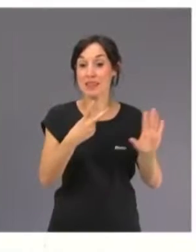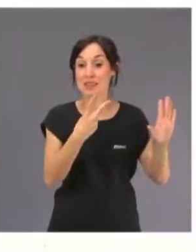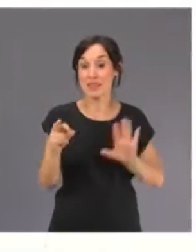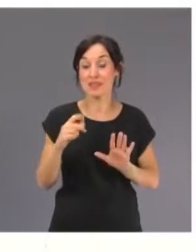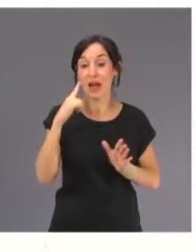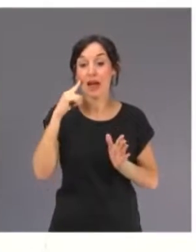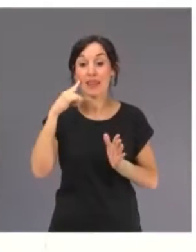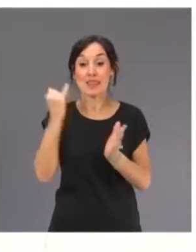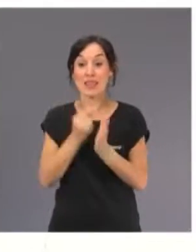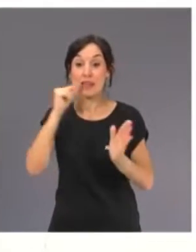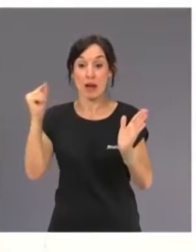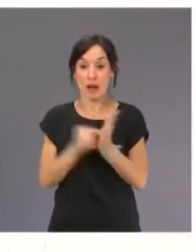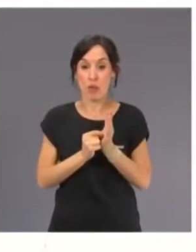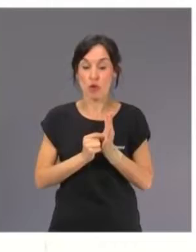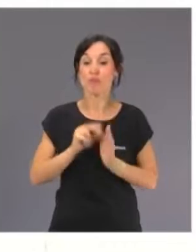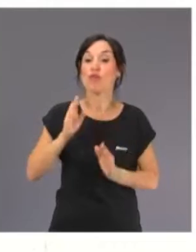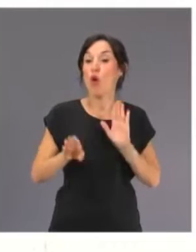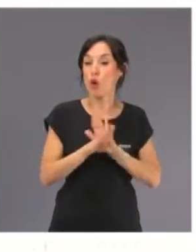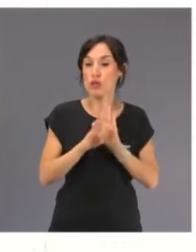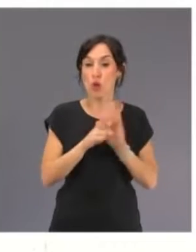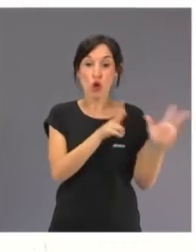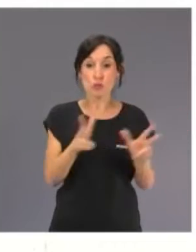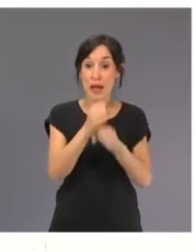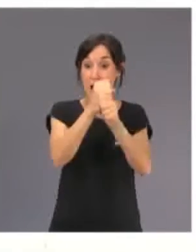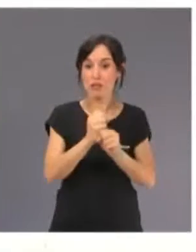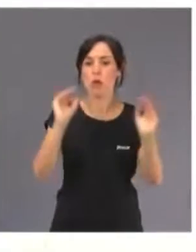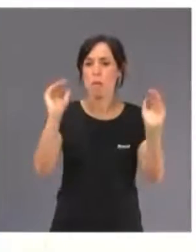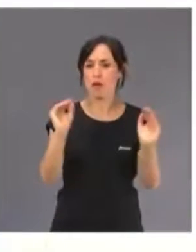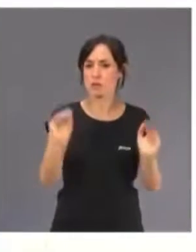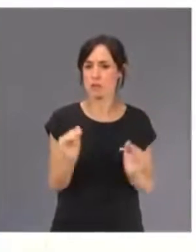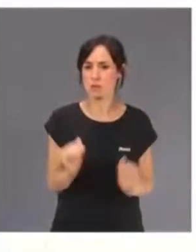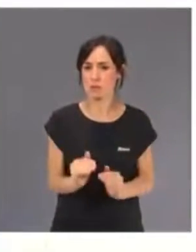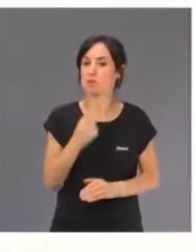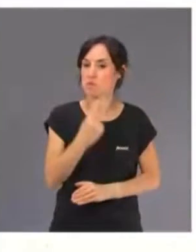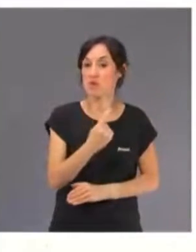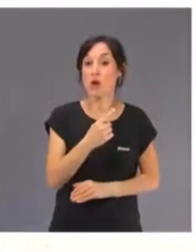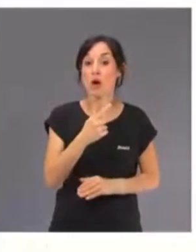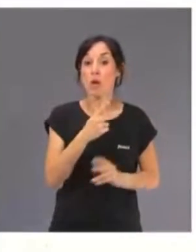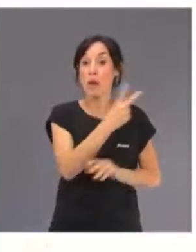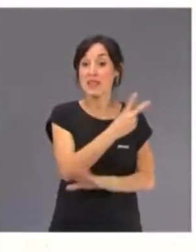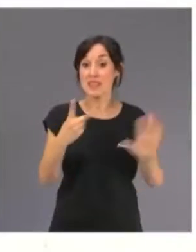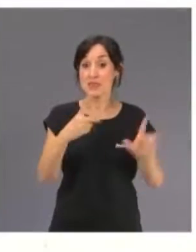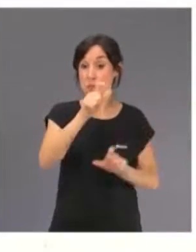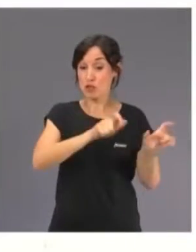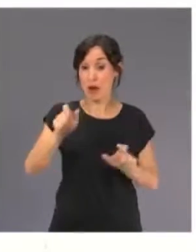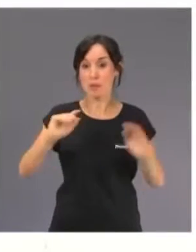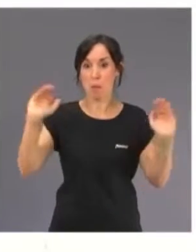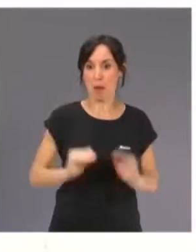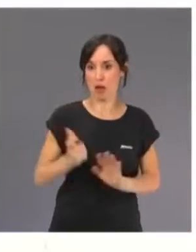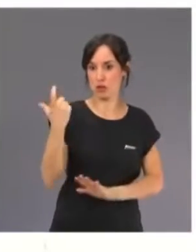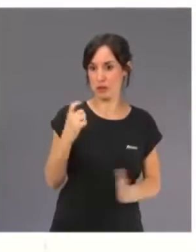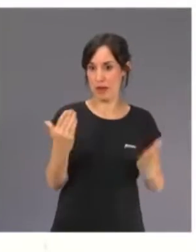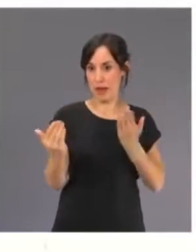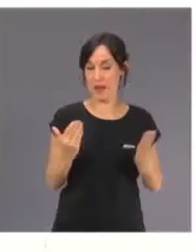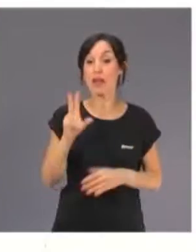test rápido. Siguen bajando los ingresos. Como les decía, han ingresado 26 personas menos que ayer